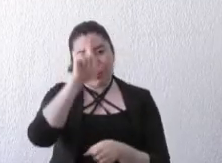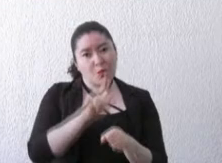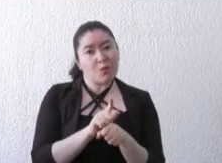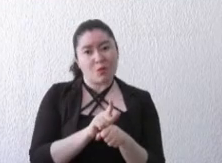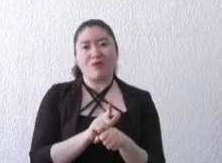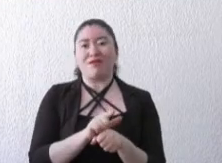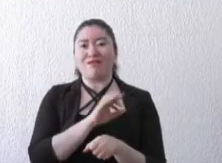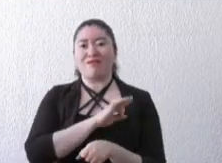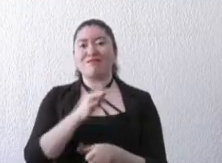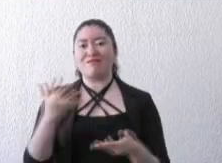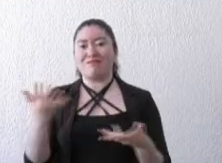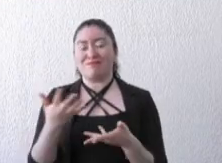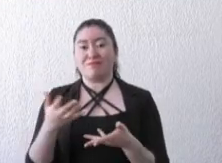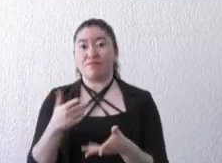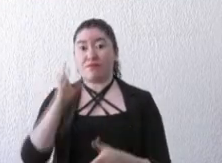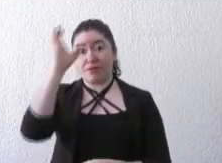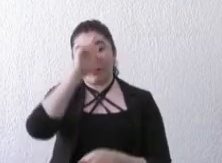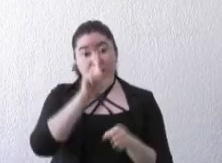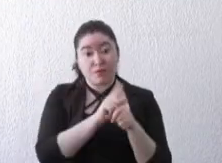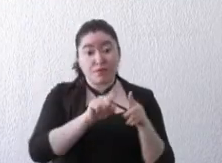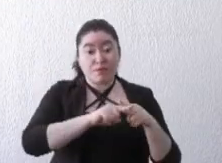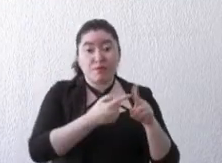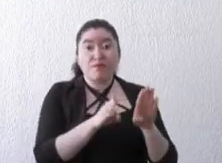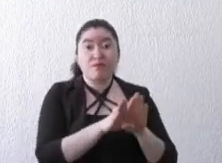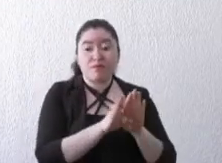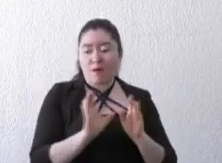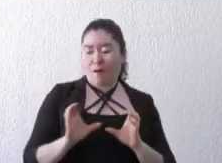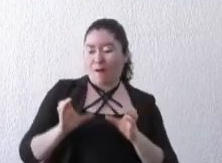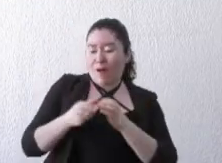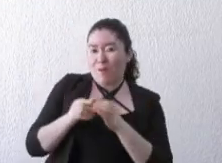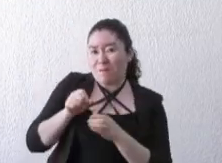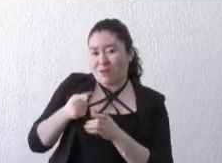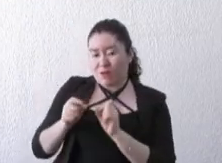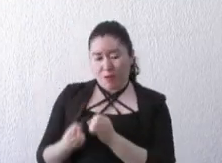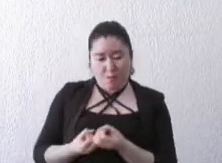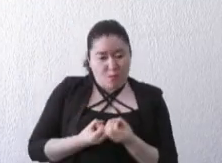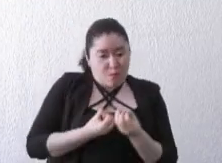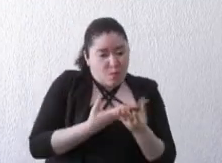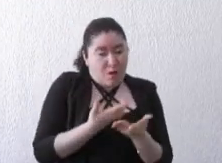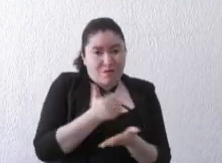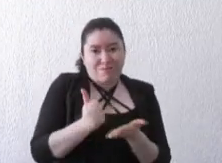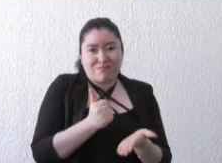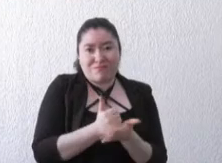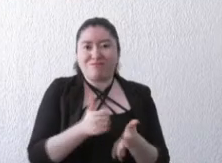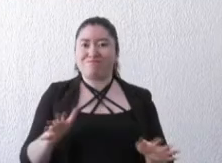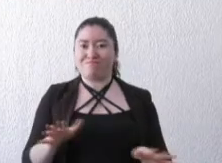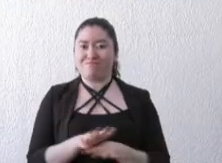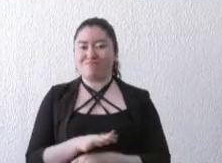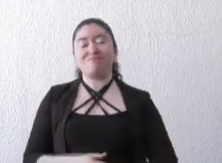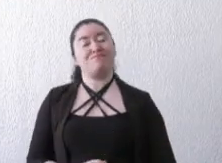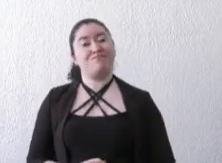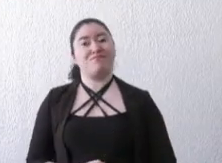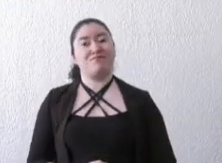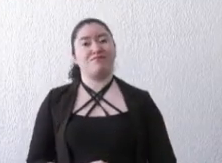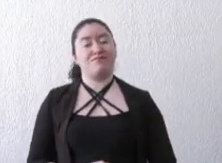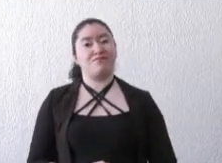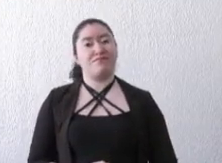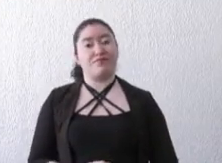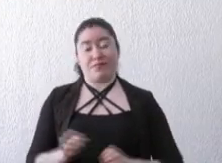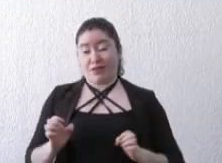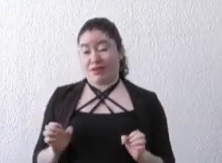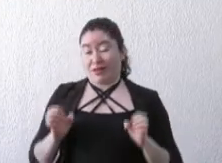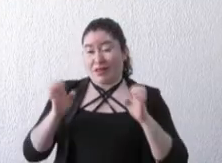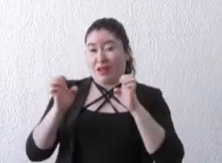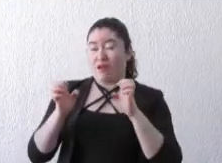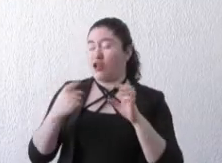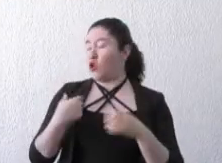la cultura surge de la comunidad para permear a la ciudad. Ubicado en un majestuoso edificio adaptado sobre lo